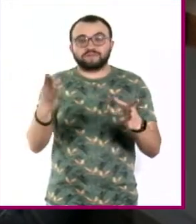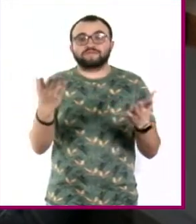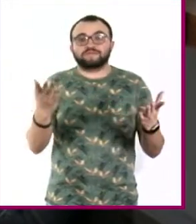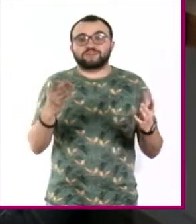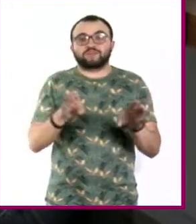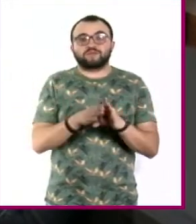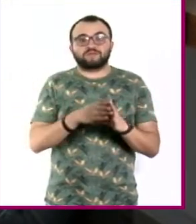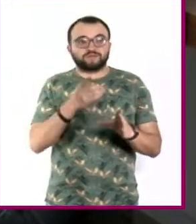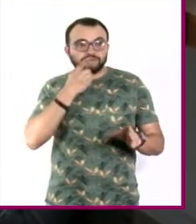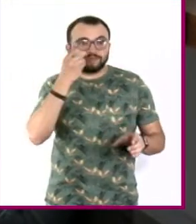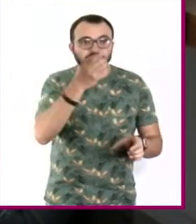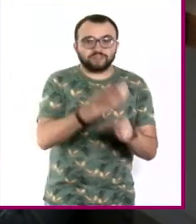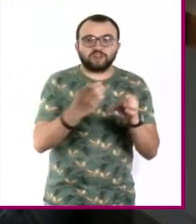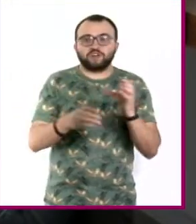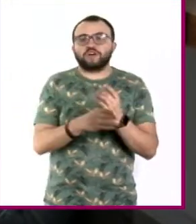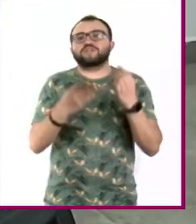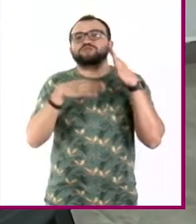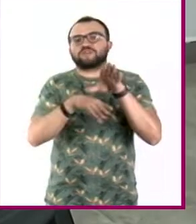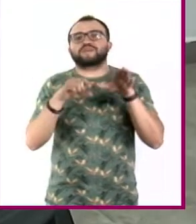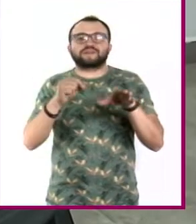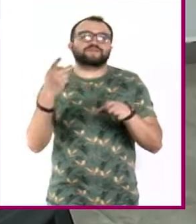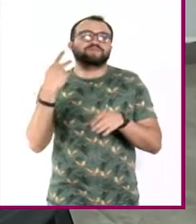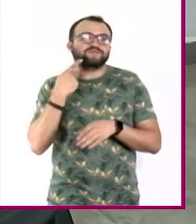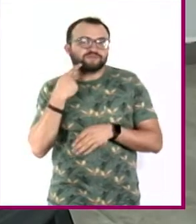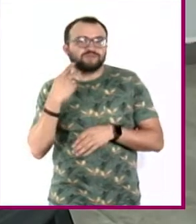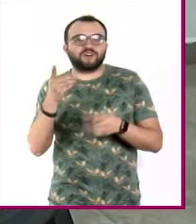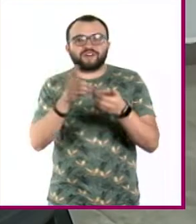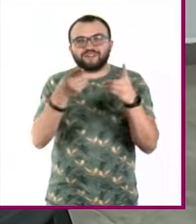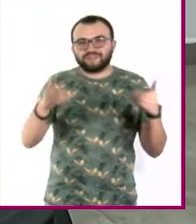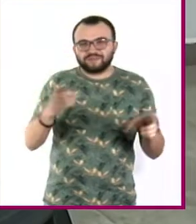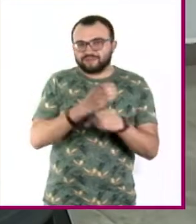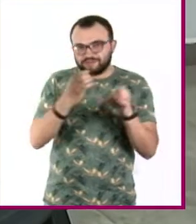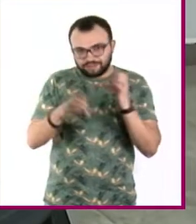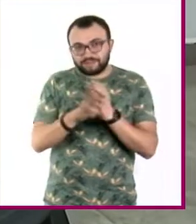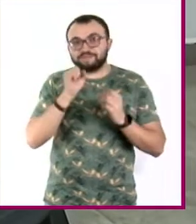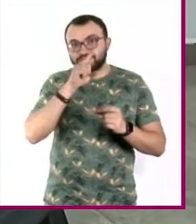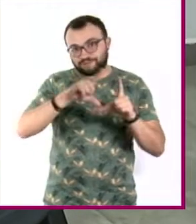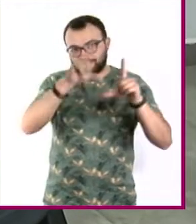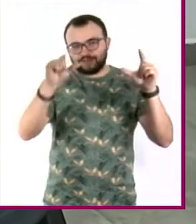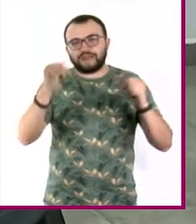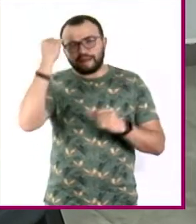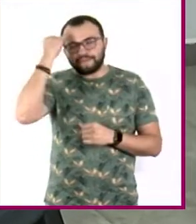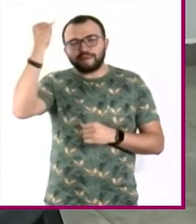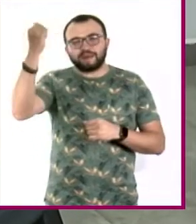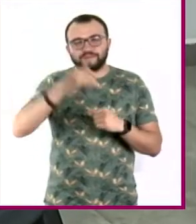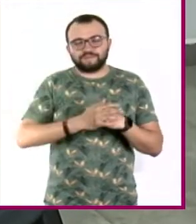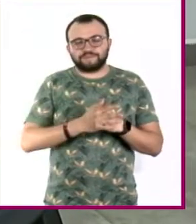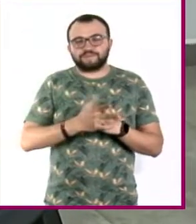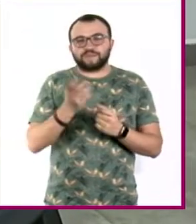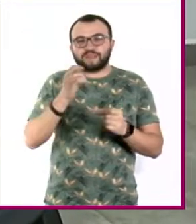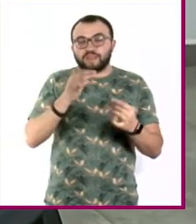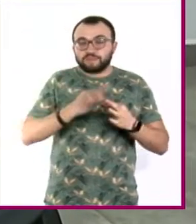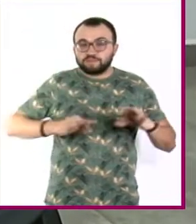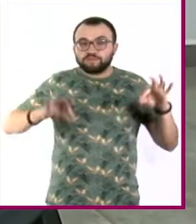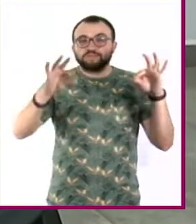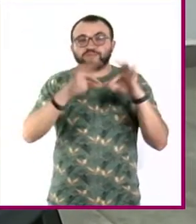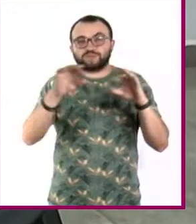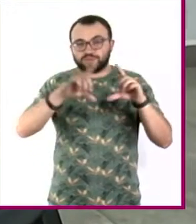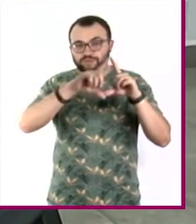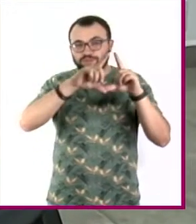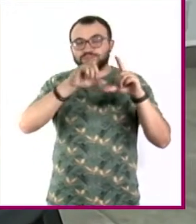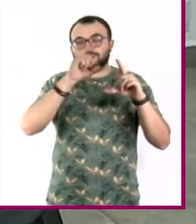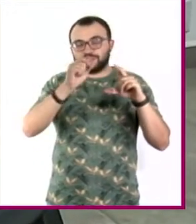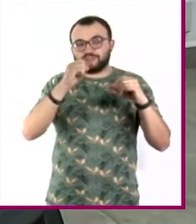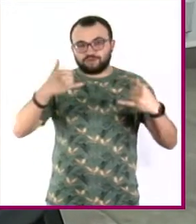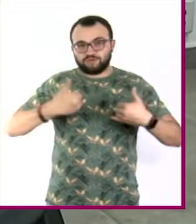económico, político y social del país. Imagínense la importancia de la juventud que desde el año 399 antes de nuestra